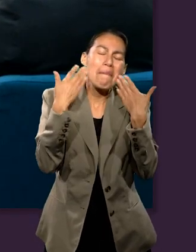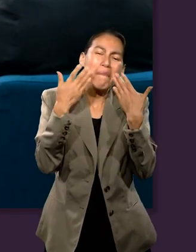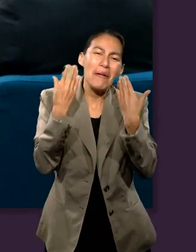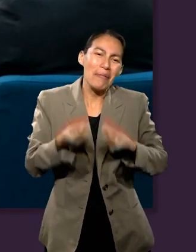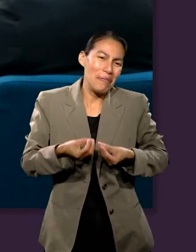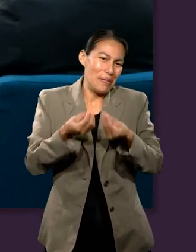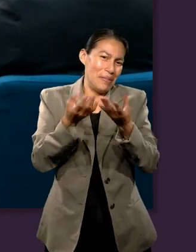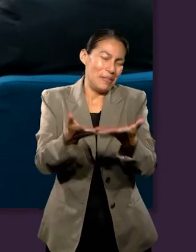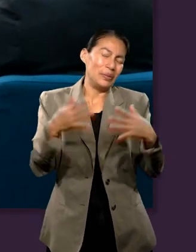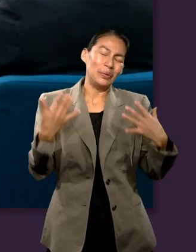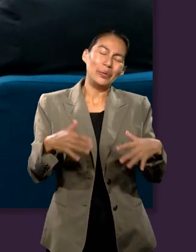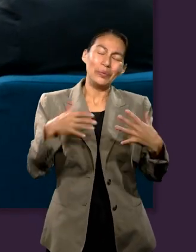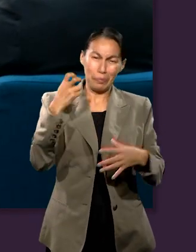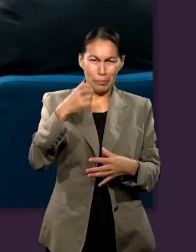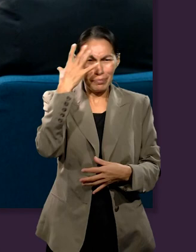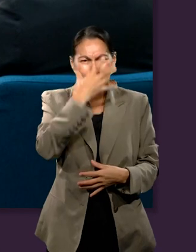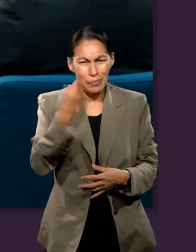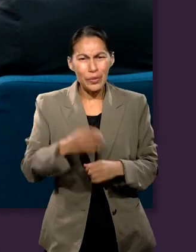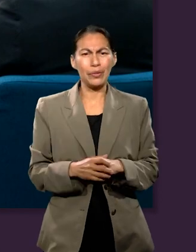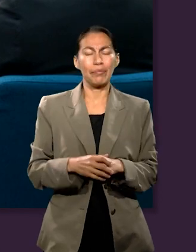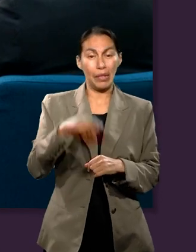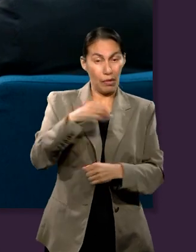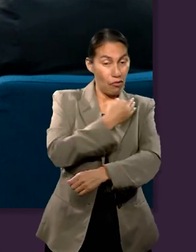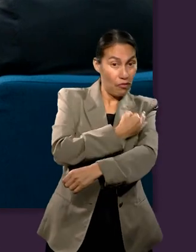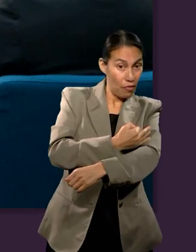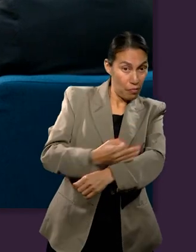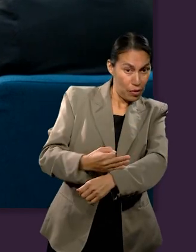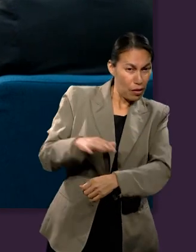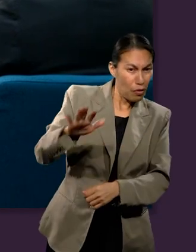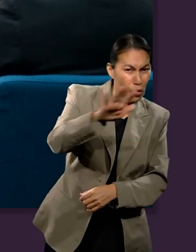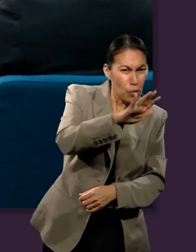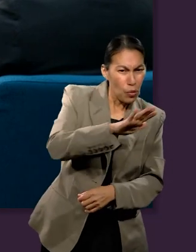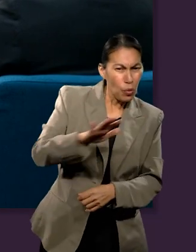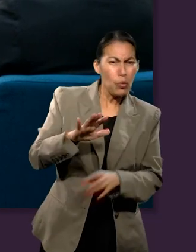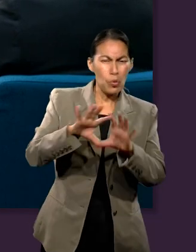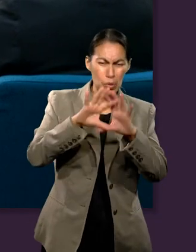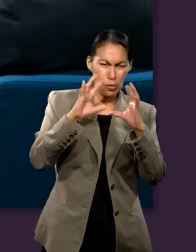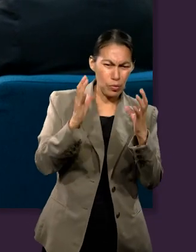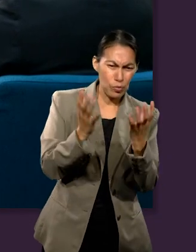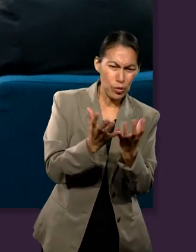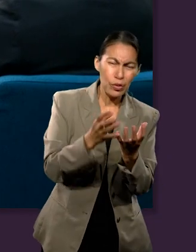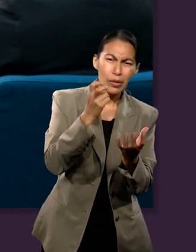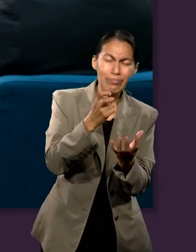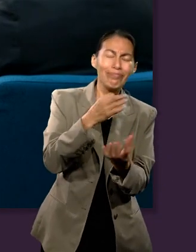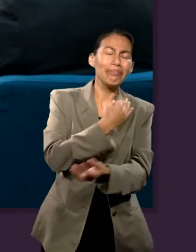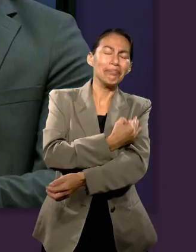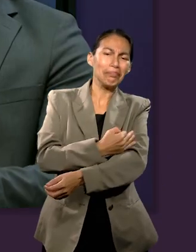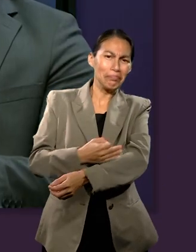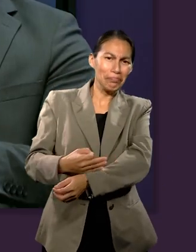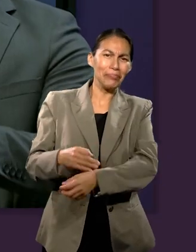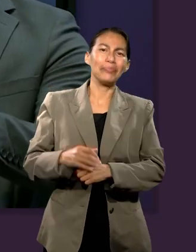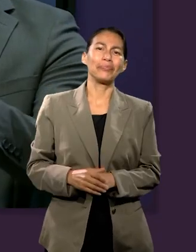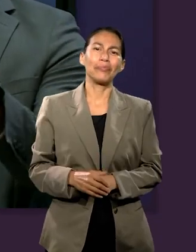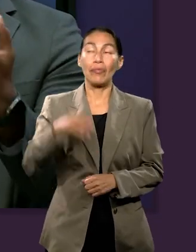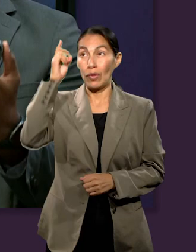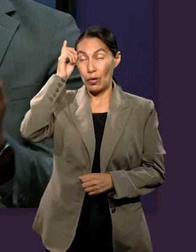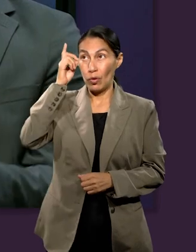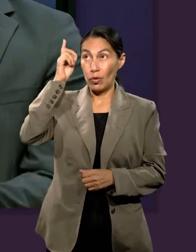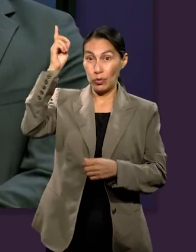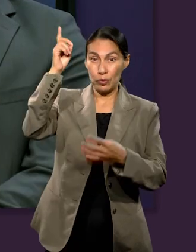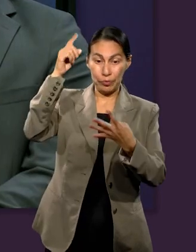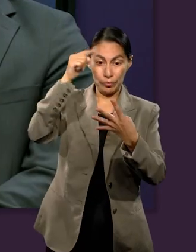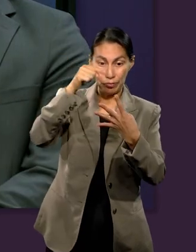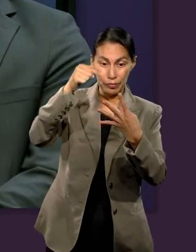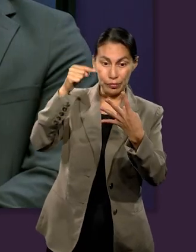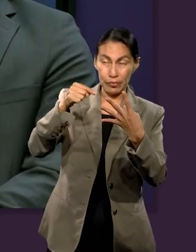me encanta de saber que es una familia no solo aquí en donde nos encontramos en esta región sino que es globalmente